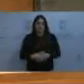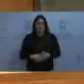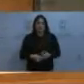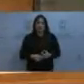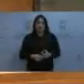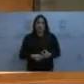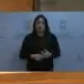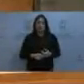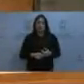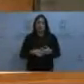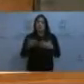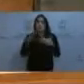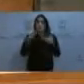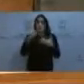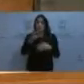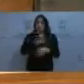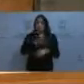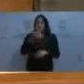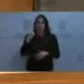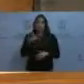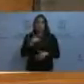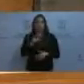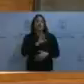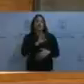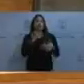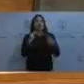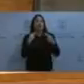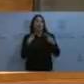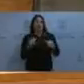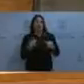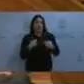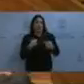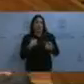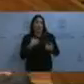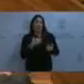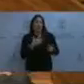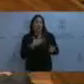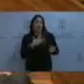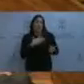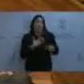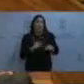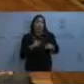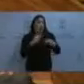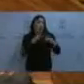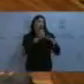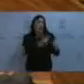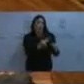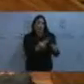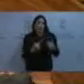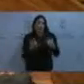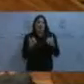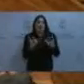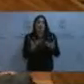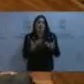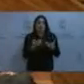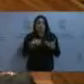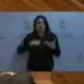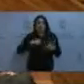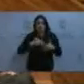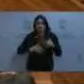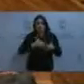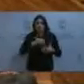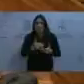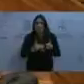Sí, muchas gracias, señor presidente. Señor diputado, puedo decirle que en breve tenemos pensado iniciar el procedimiento administrativo